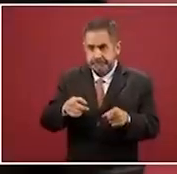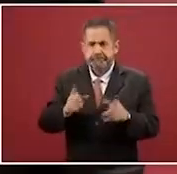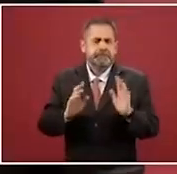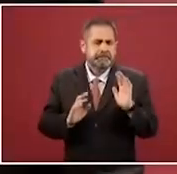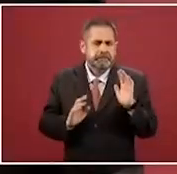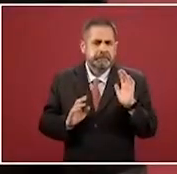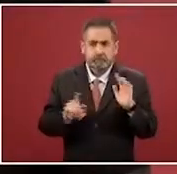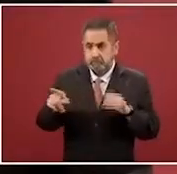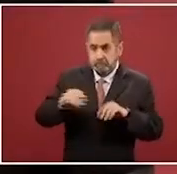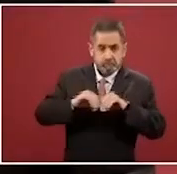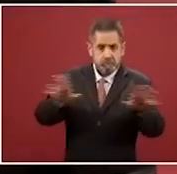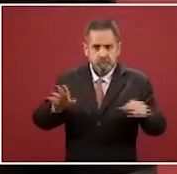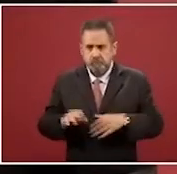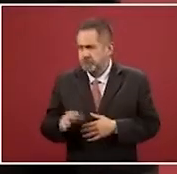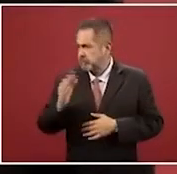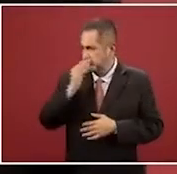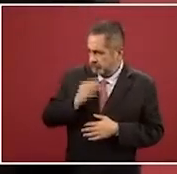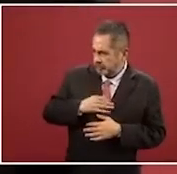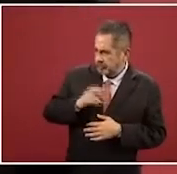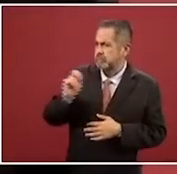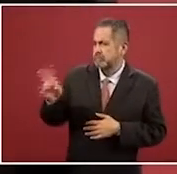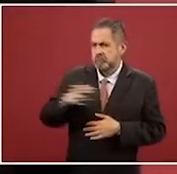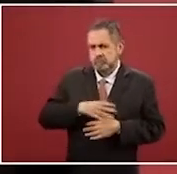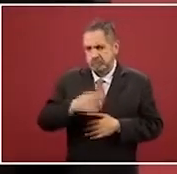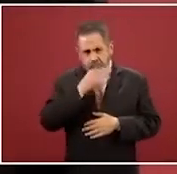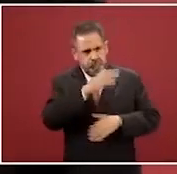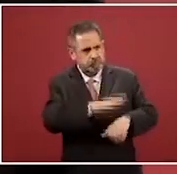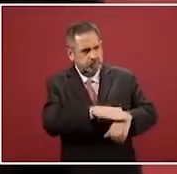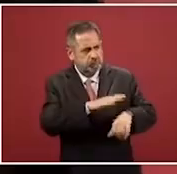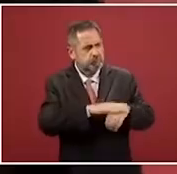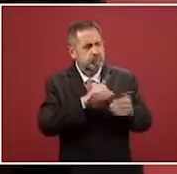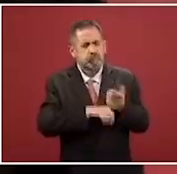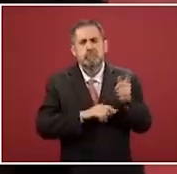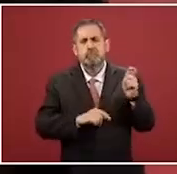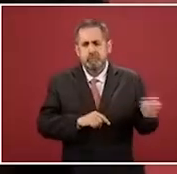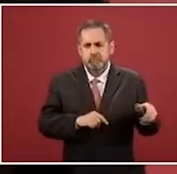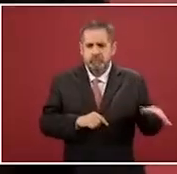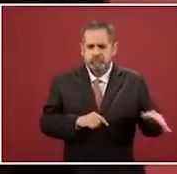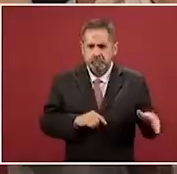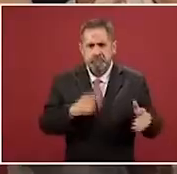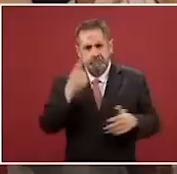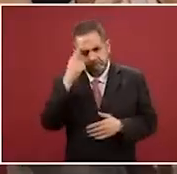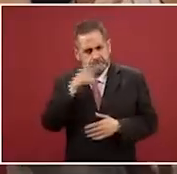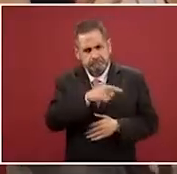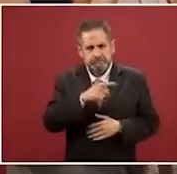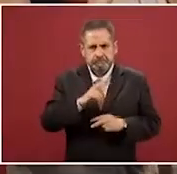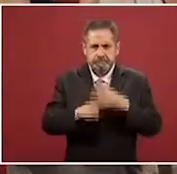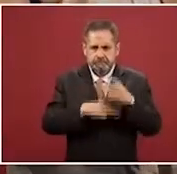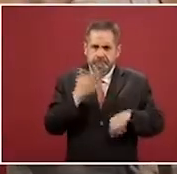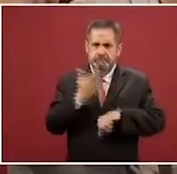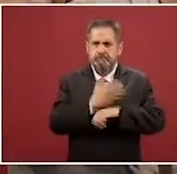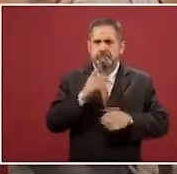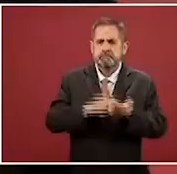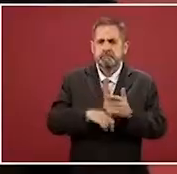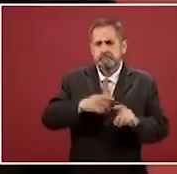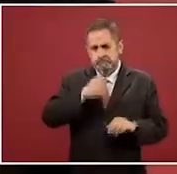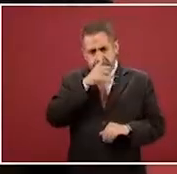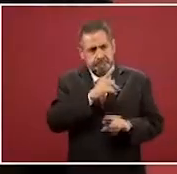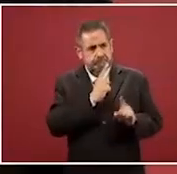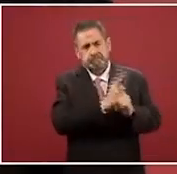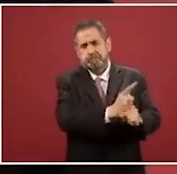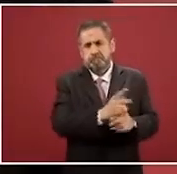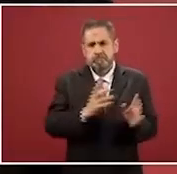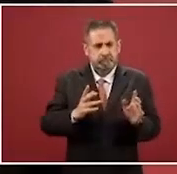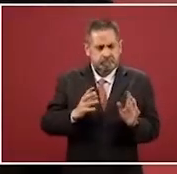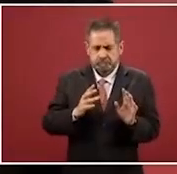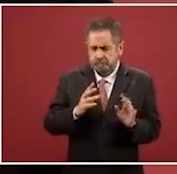denunciando, haciendo público, vamos a estar atentos para que se castigue al agresor, como